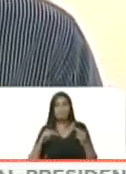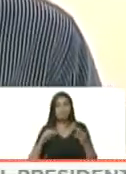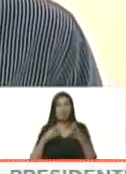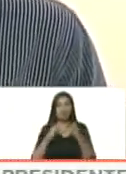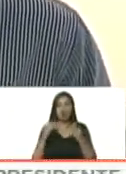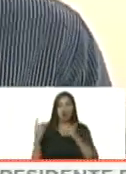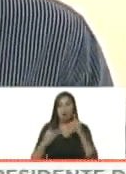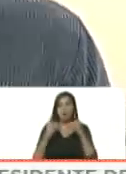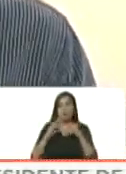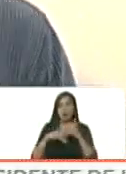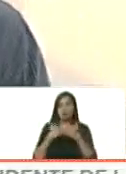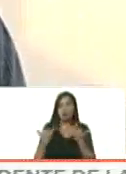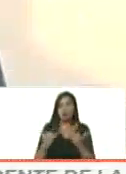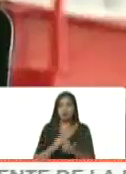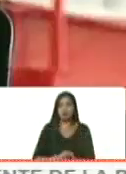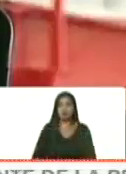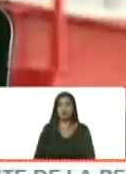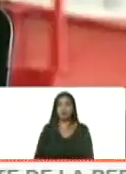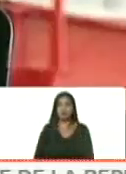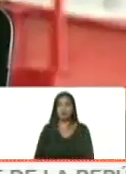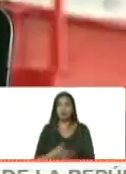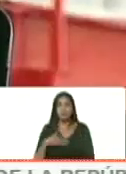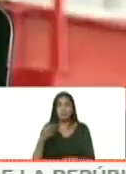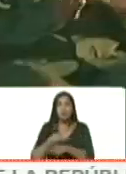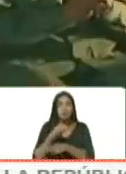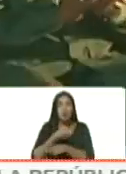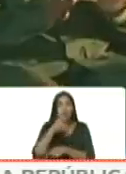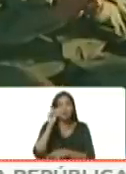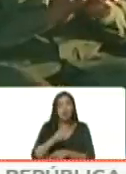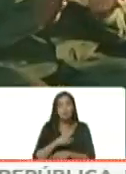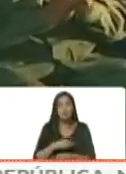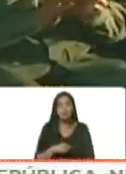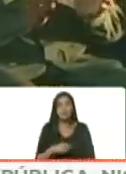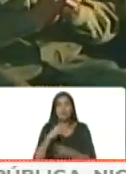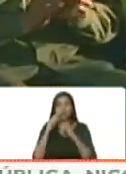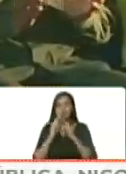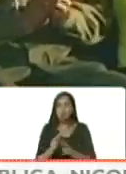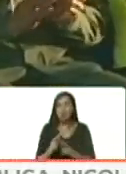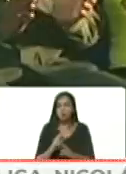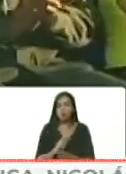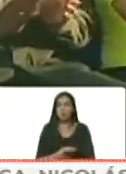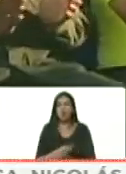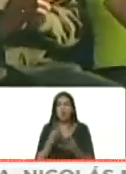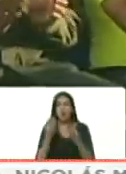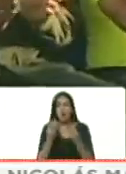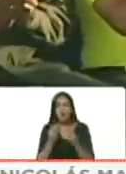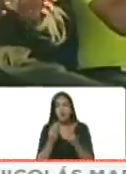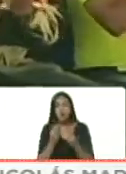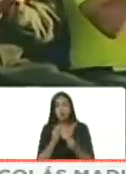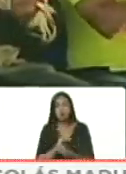controversias que se puedan presentar. Y para buscar también respuestas a muchas